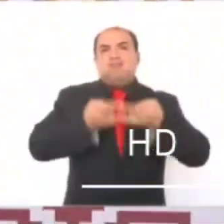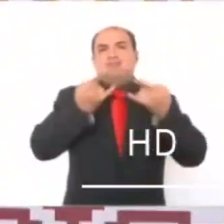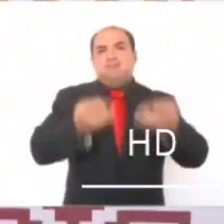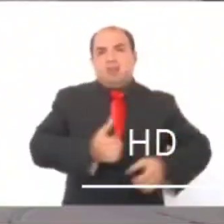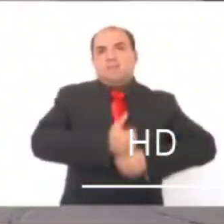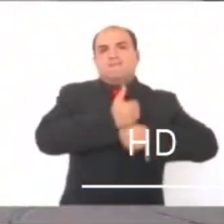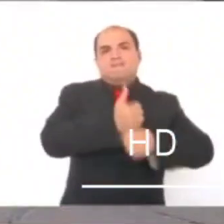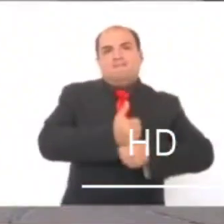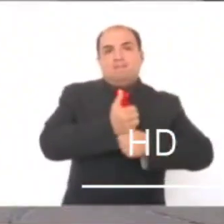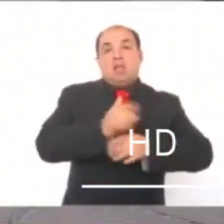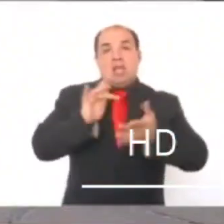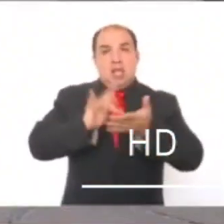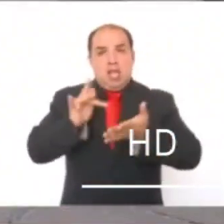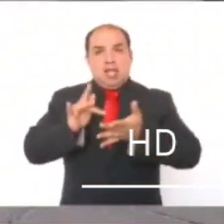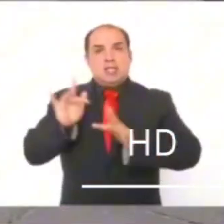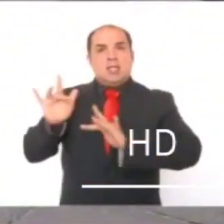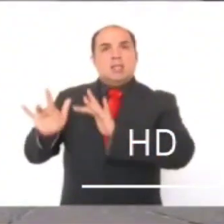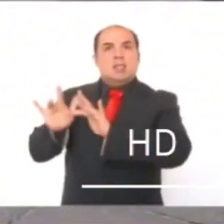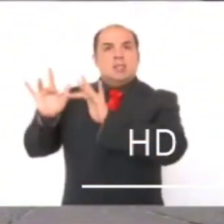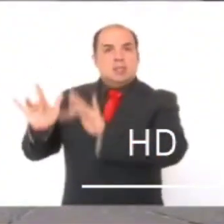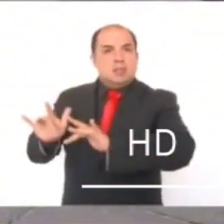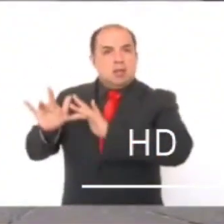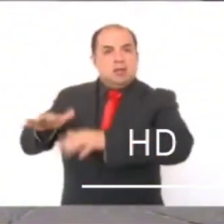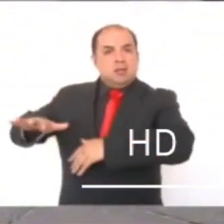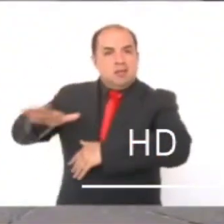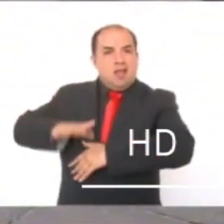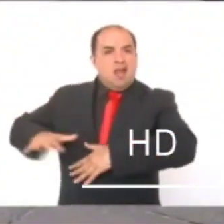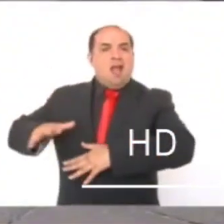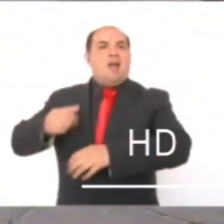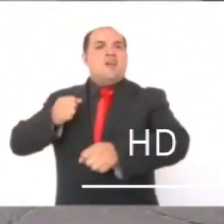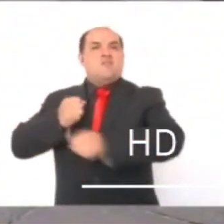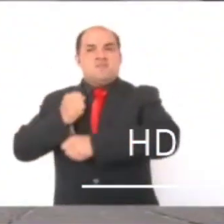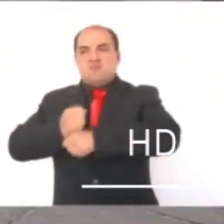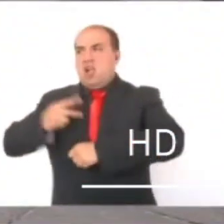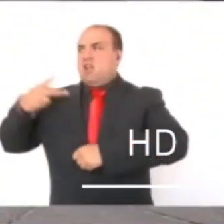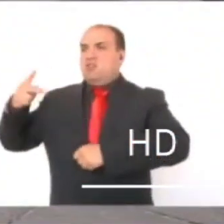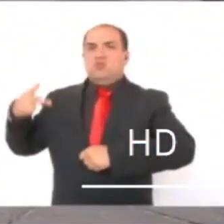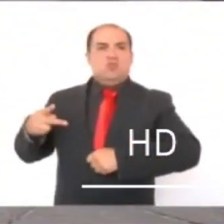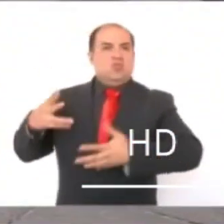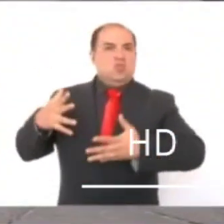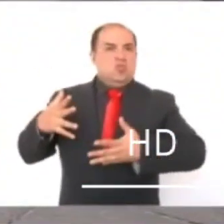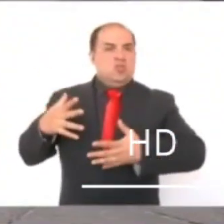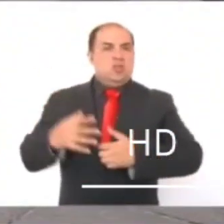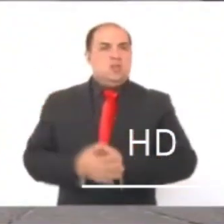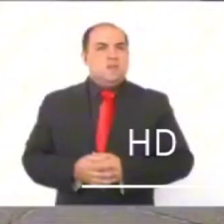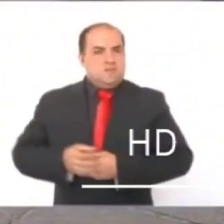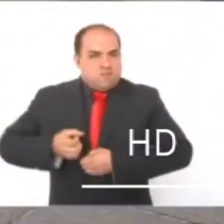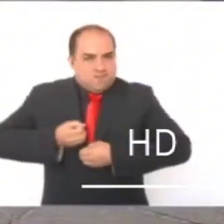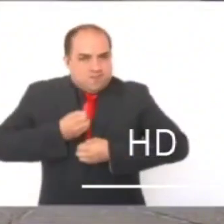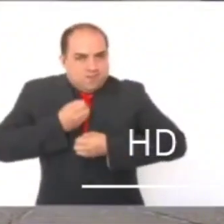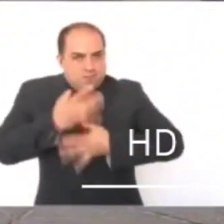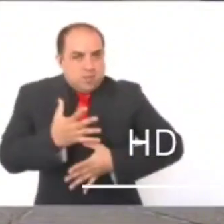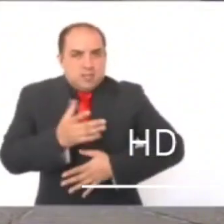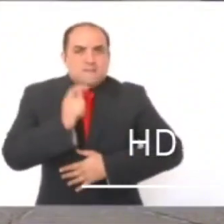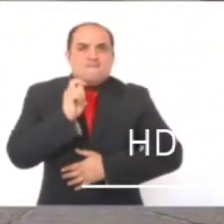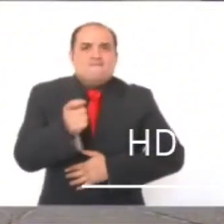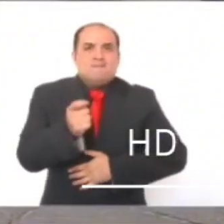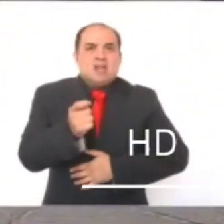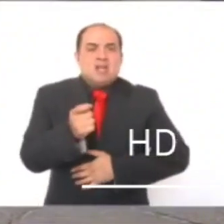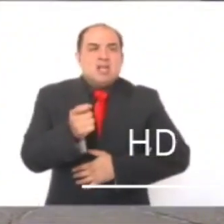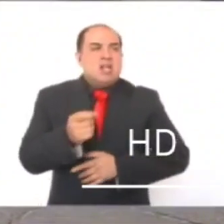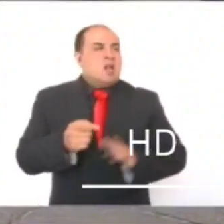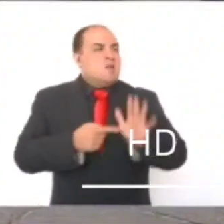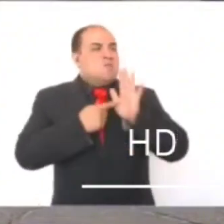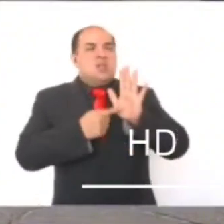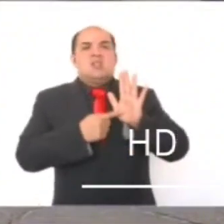estos privilegios y a la violencia que despiden en cada poro de su ser, es el resultado de la injusticia